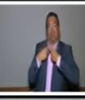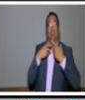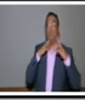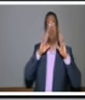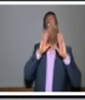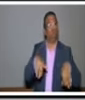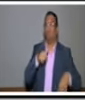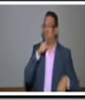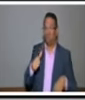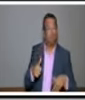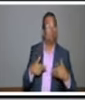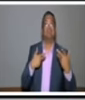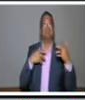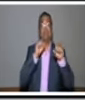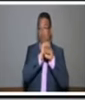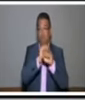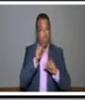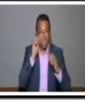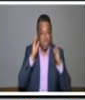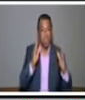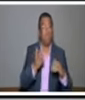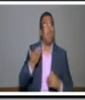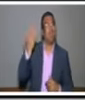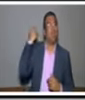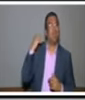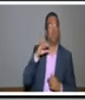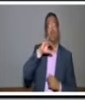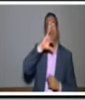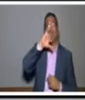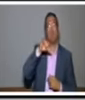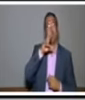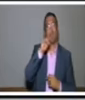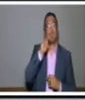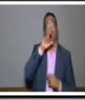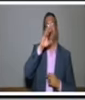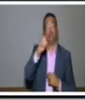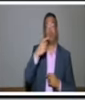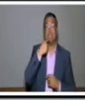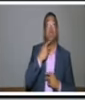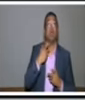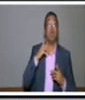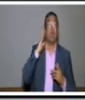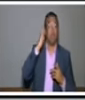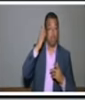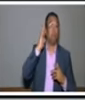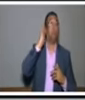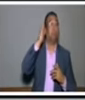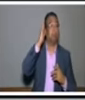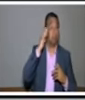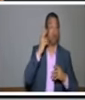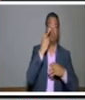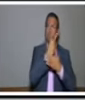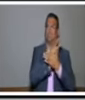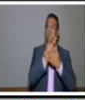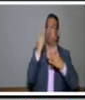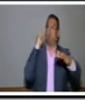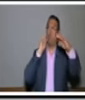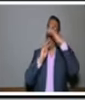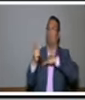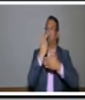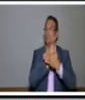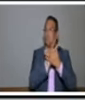están haciendo el trabajo que hay que hacer. Figueroa Jaramillo lo dijo, el colapso viene por ahí. 2 semanas antes lo estaba diciendo en la radio. Y el